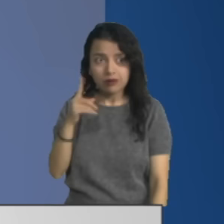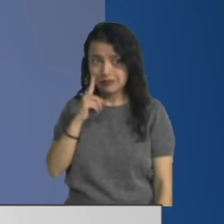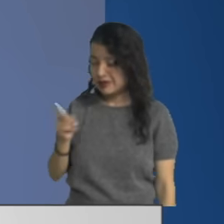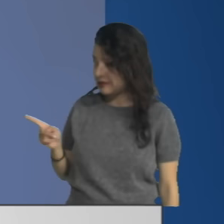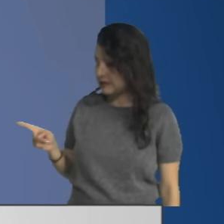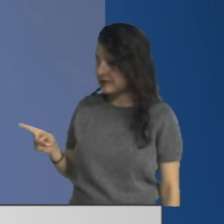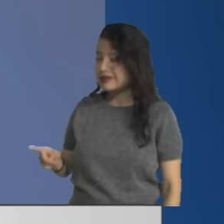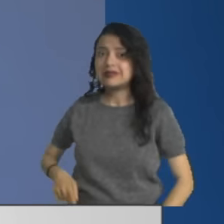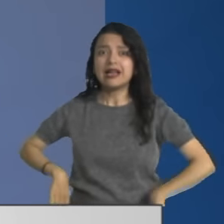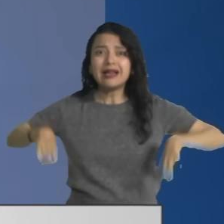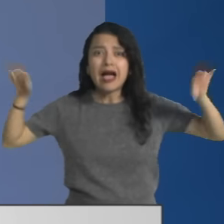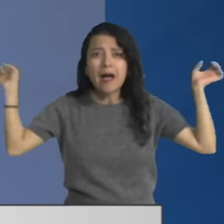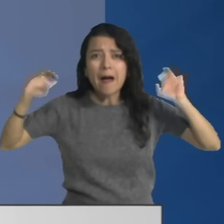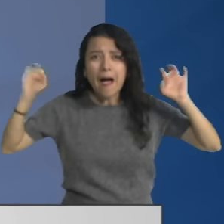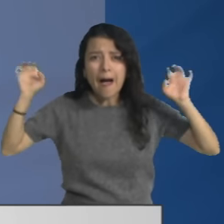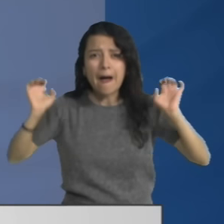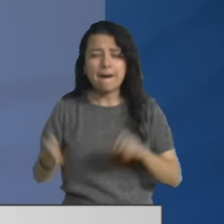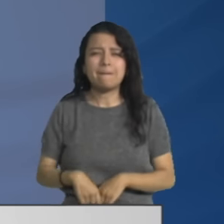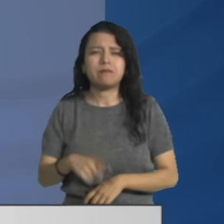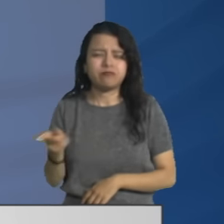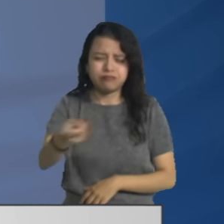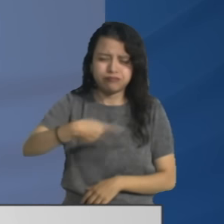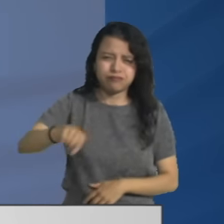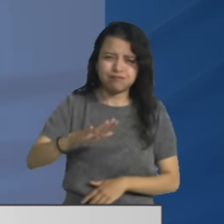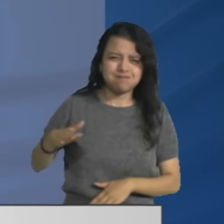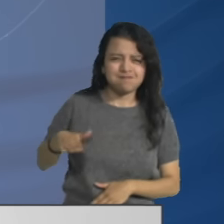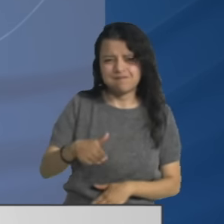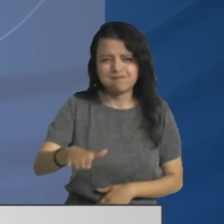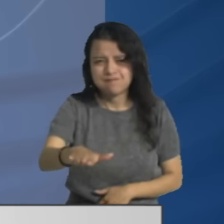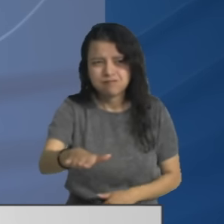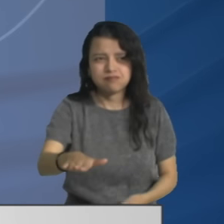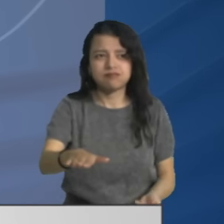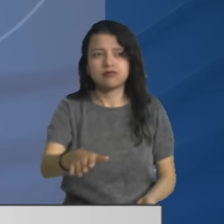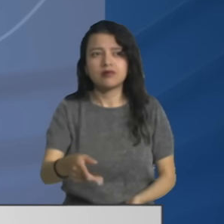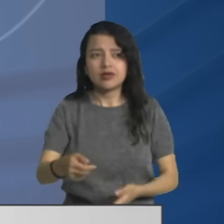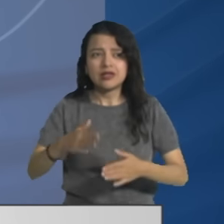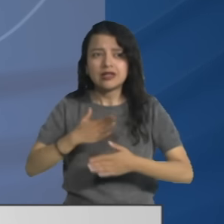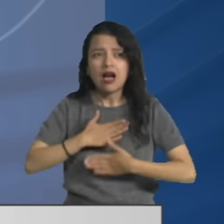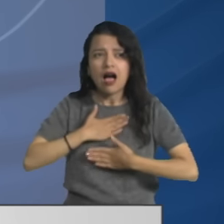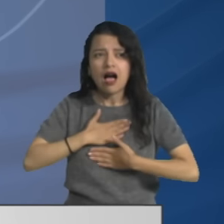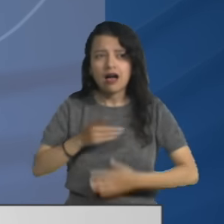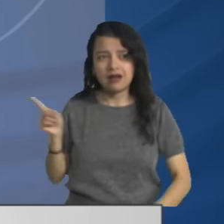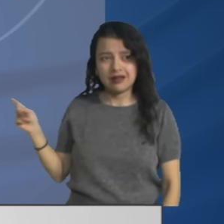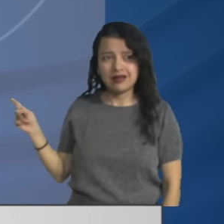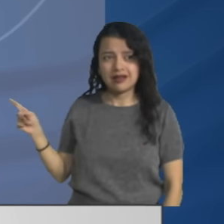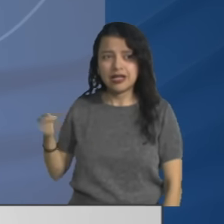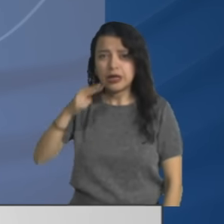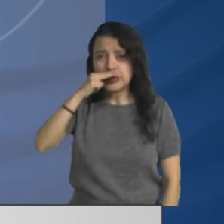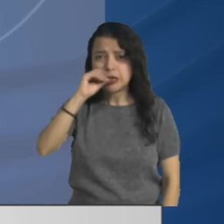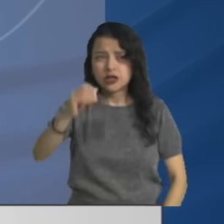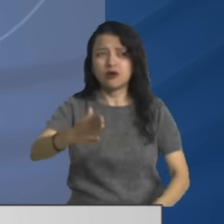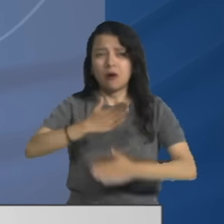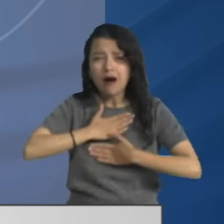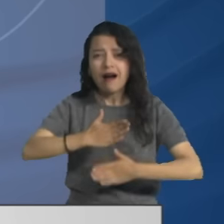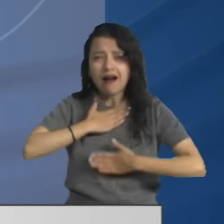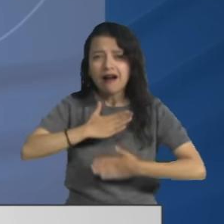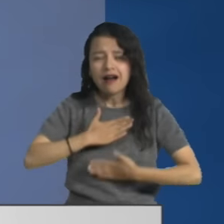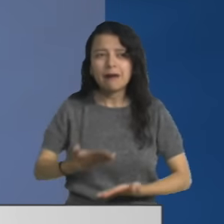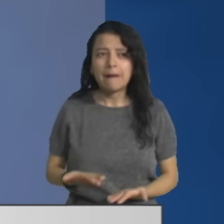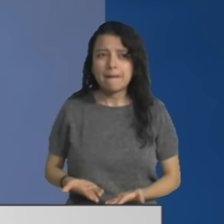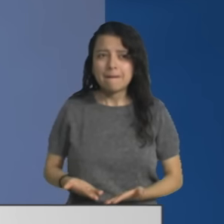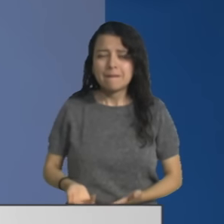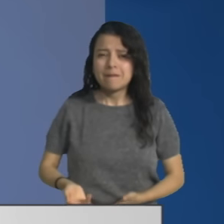ambulancias. En este video quedó registrado el momento en el que el menor de edad fue atendido por el cuerpo médico, intentando ser